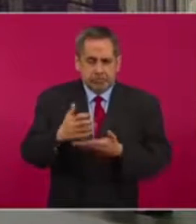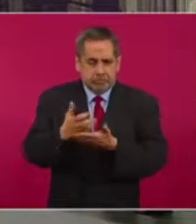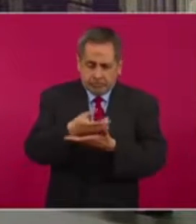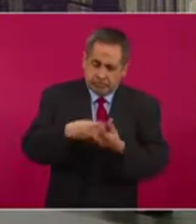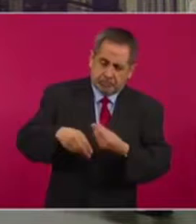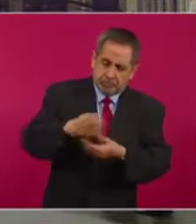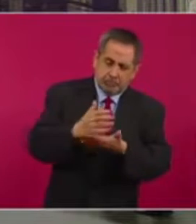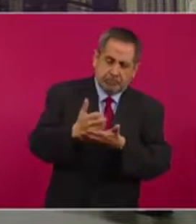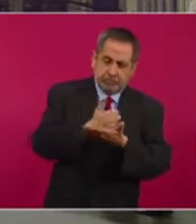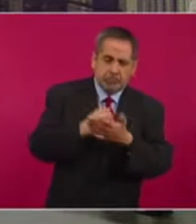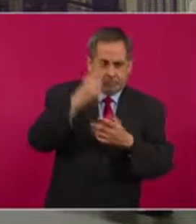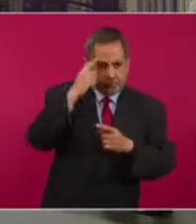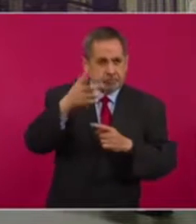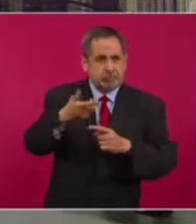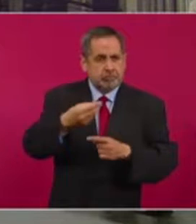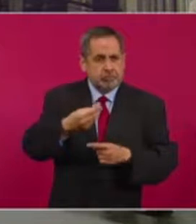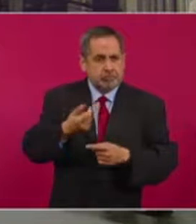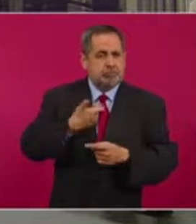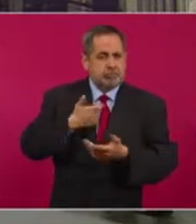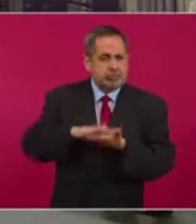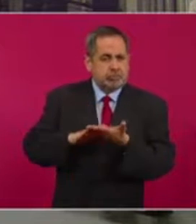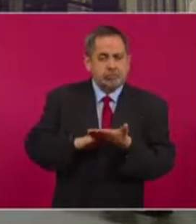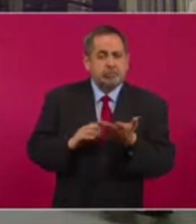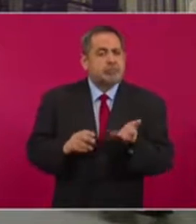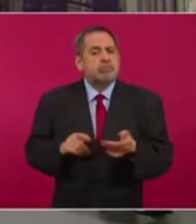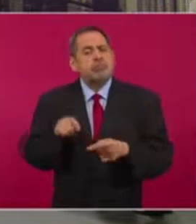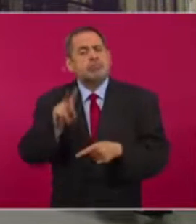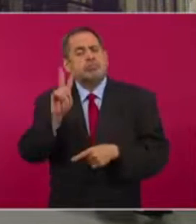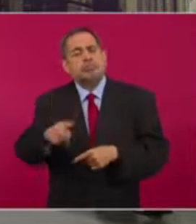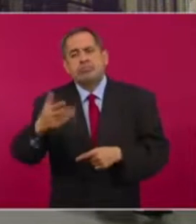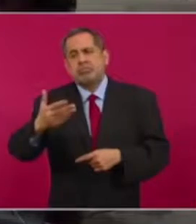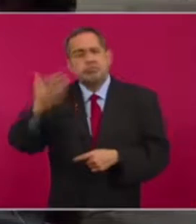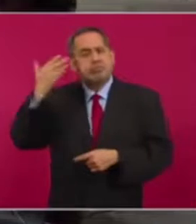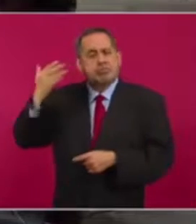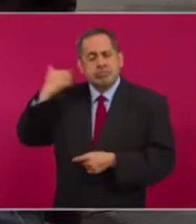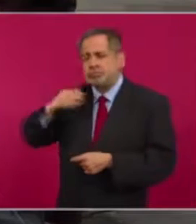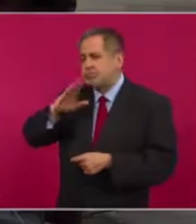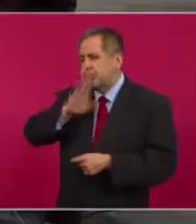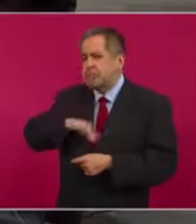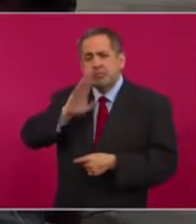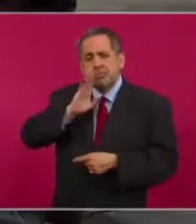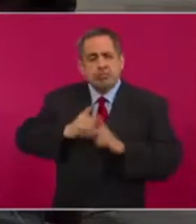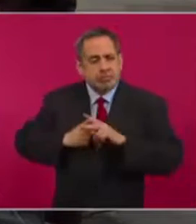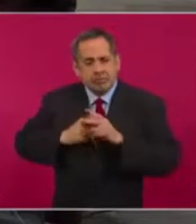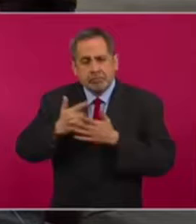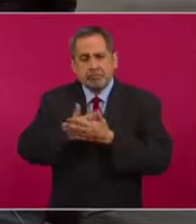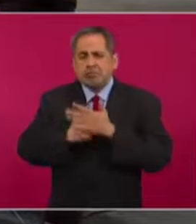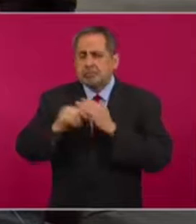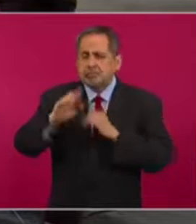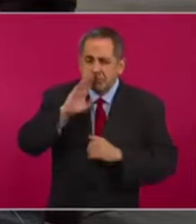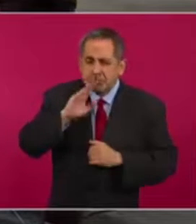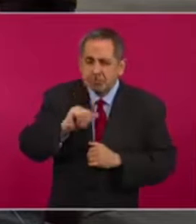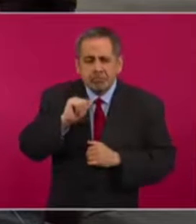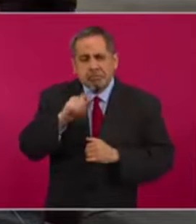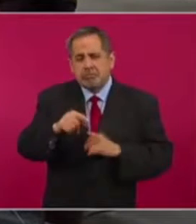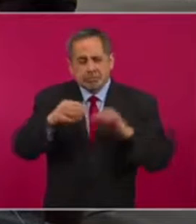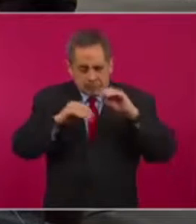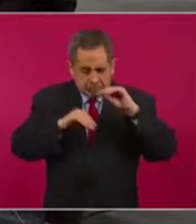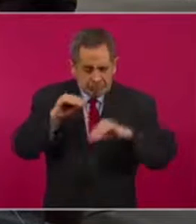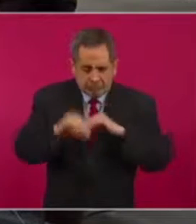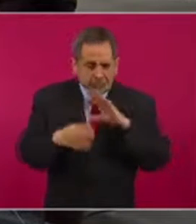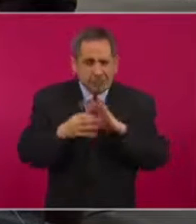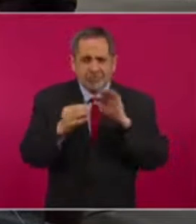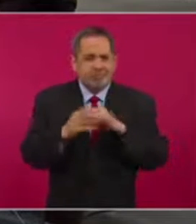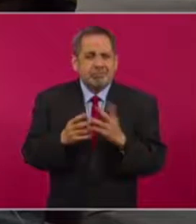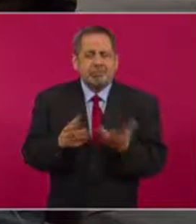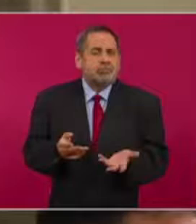ganando, pero como se hizo mal los aforos, no se subió la gente que habían dicho que iba a